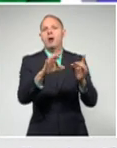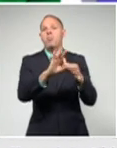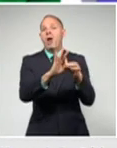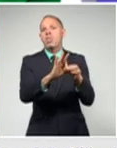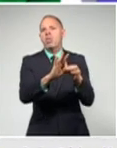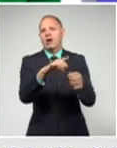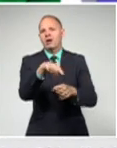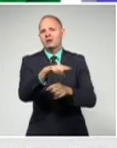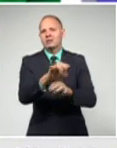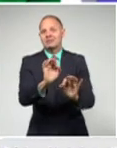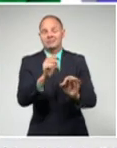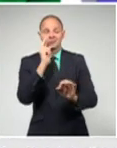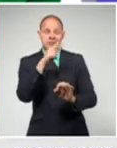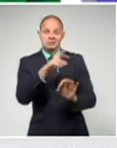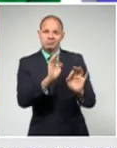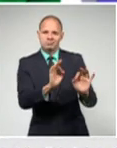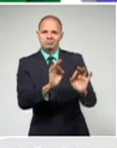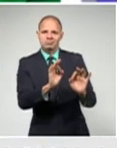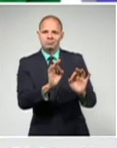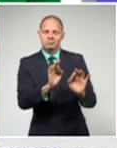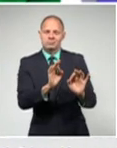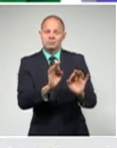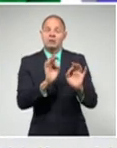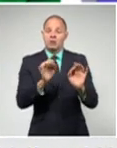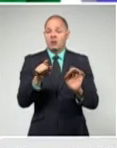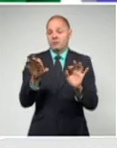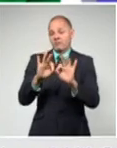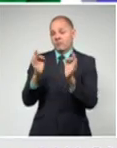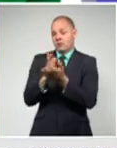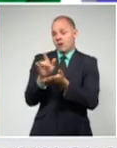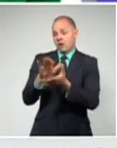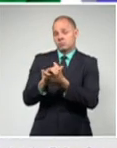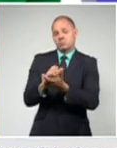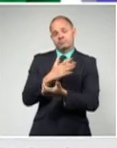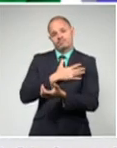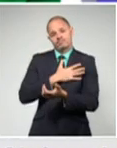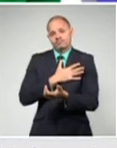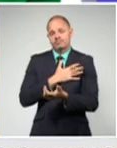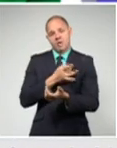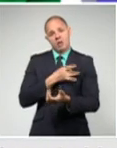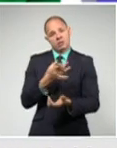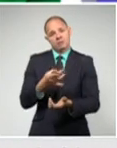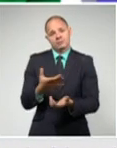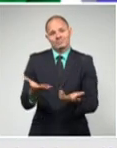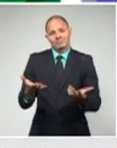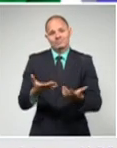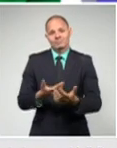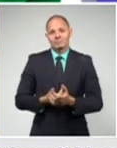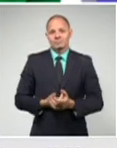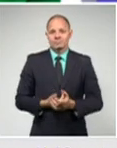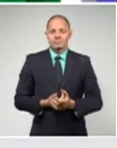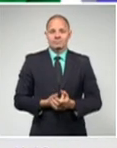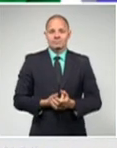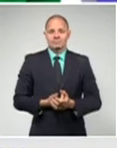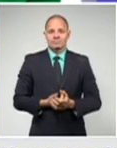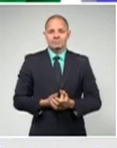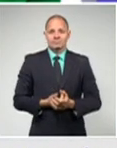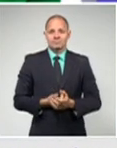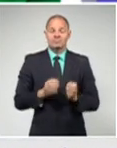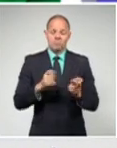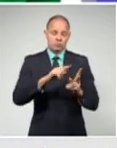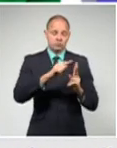presentó. Reiteramos nuestras condolencias a familiares, a amistades, y lamentamos mucho estos